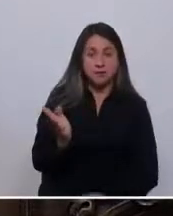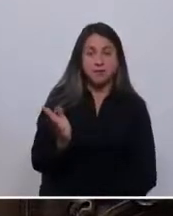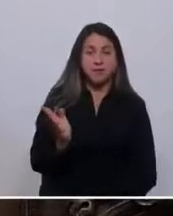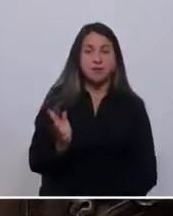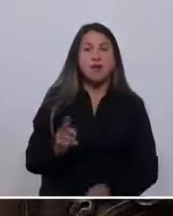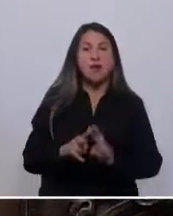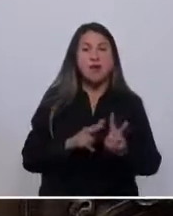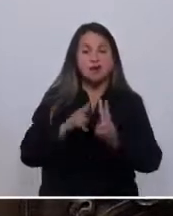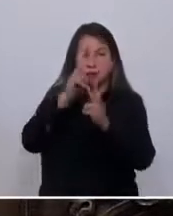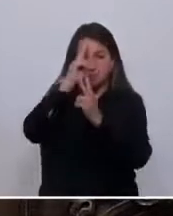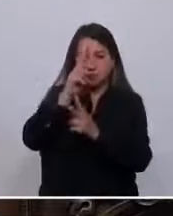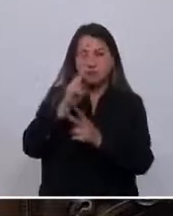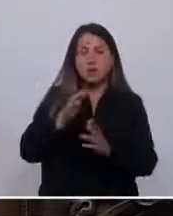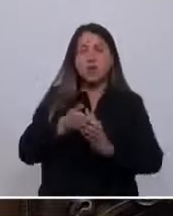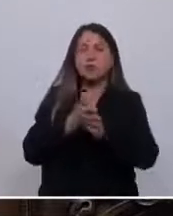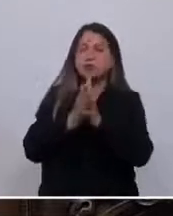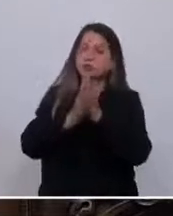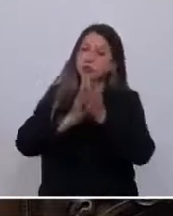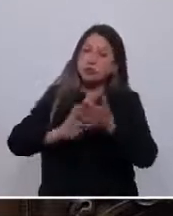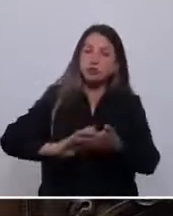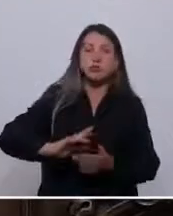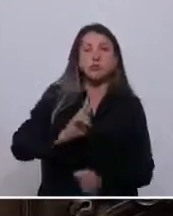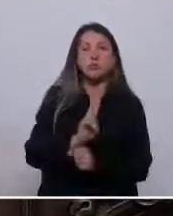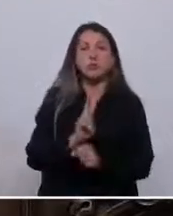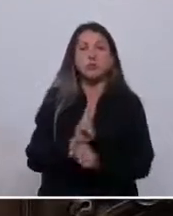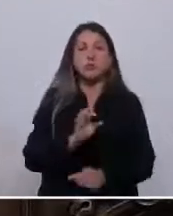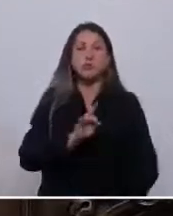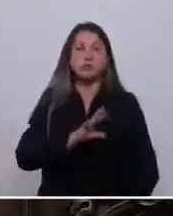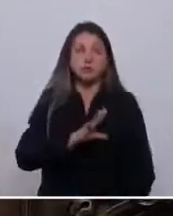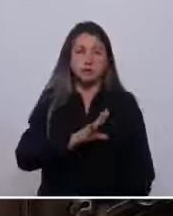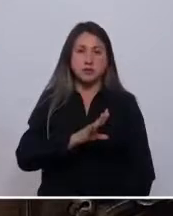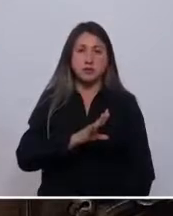hacer un homenaje a todos y todas las profesoras de Chile.